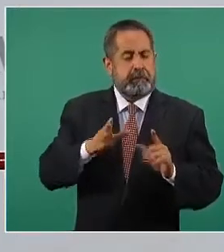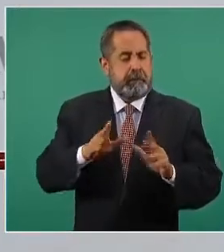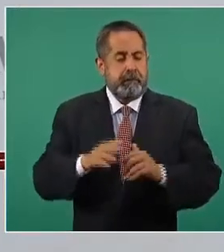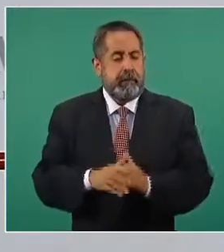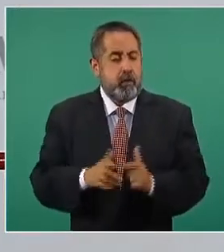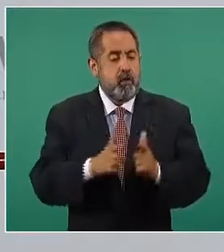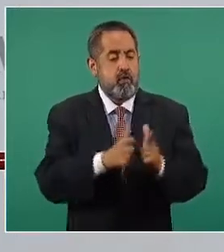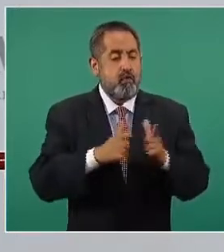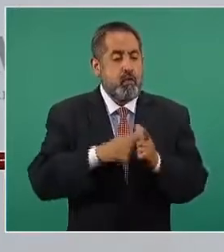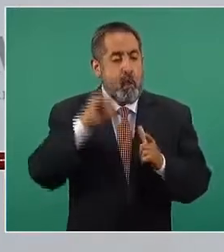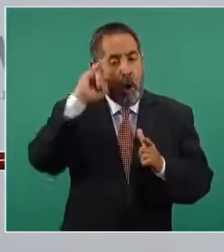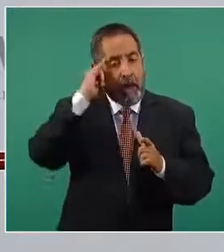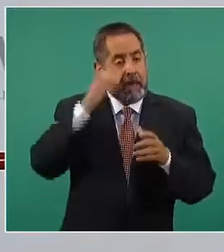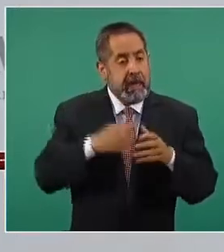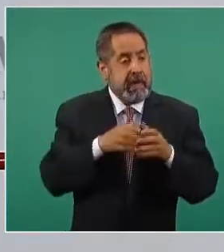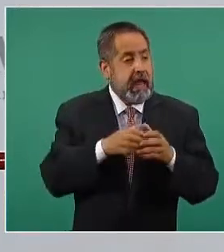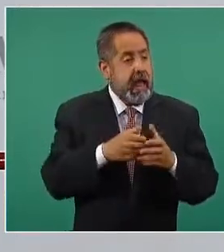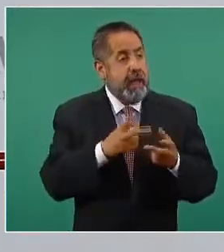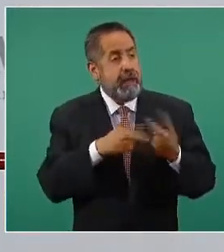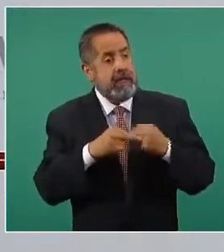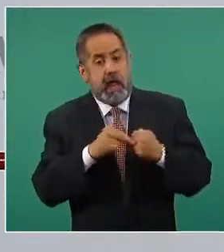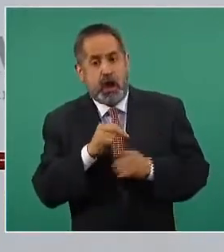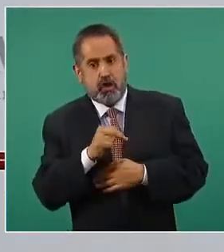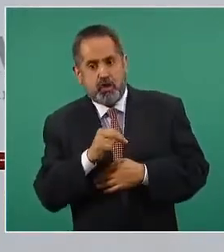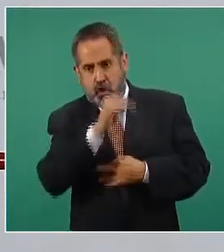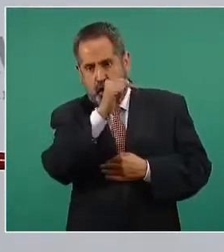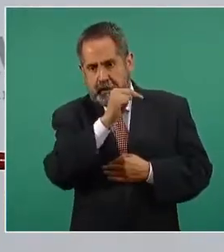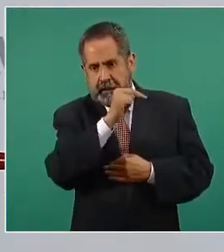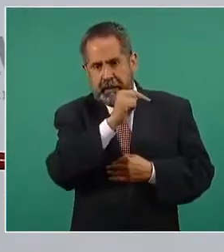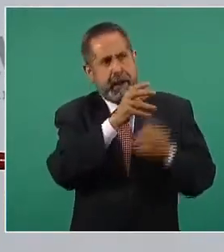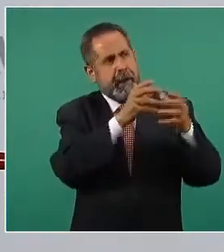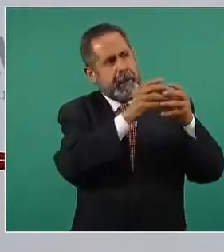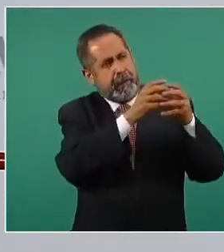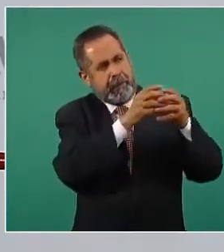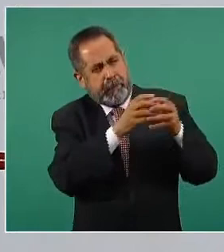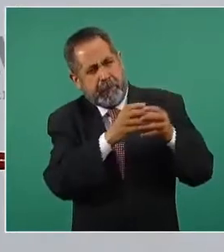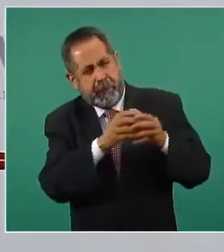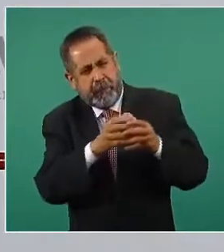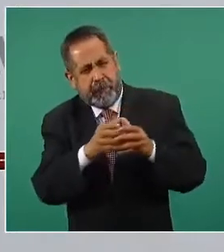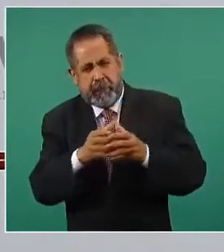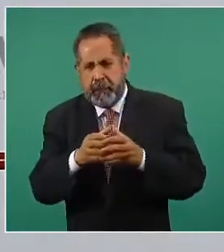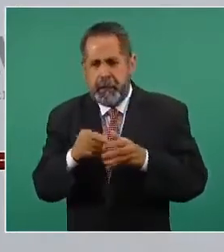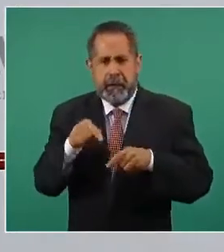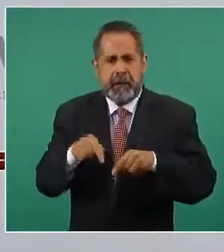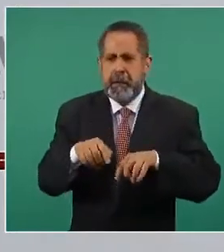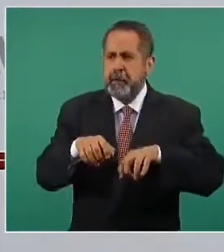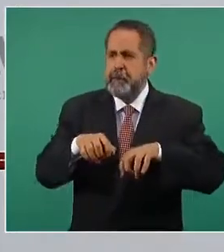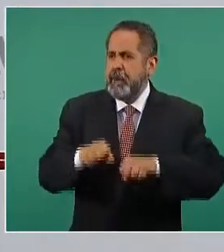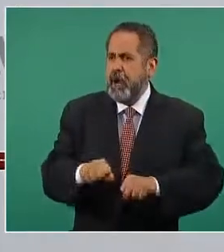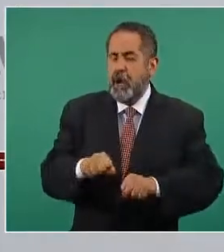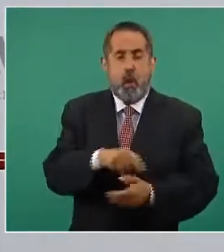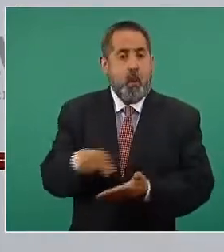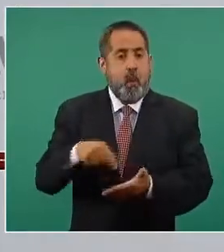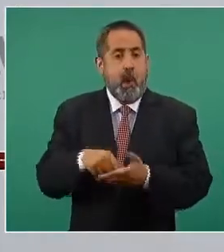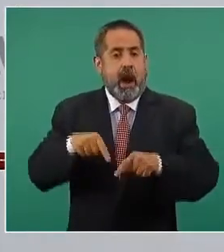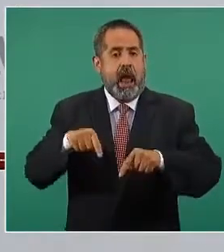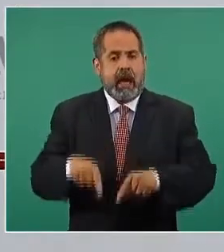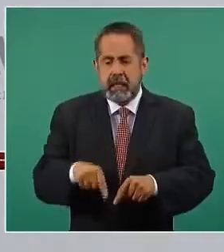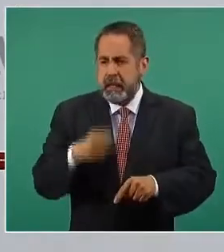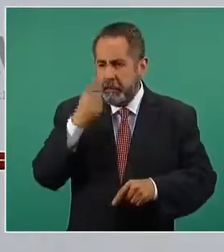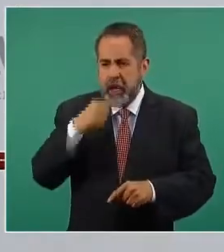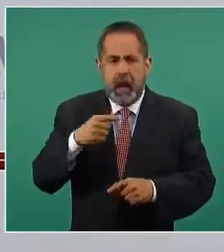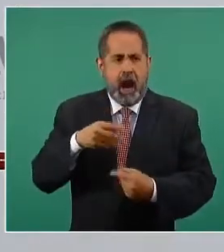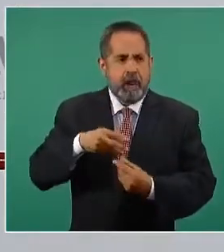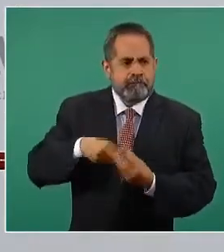grupo de indígenas procedentes del norte se asentaron en este sitio para conseguir su